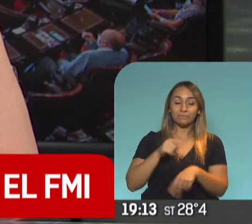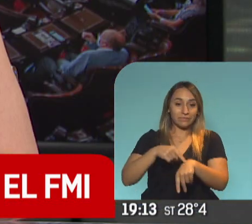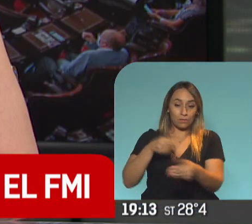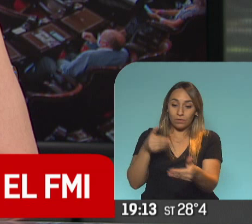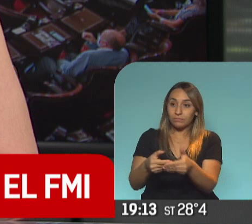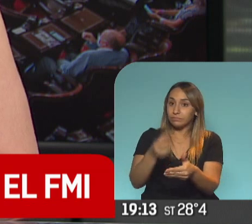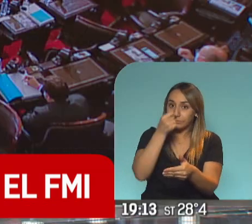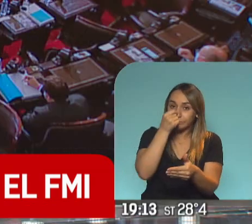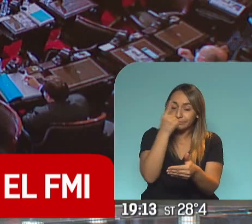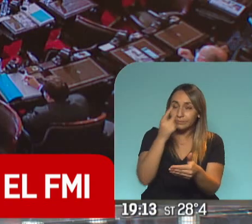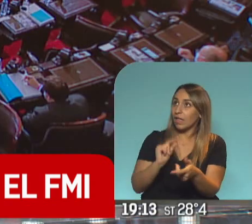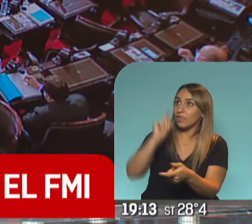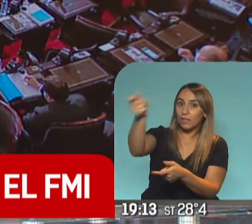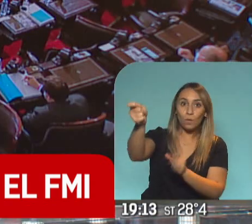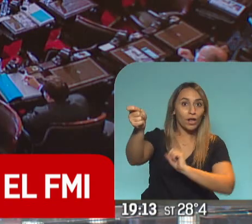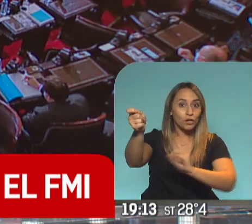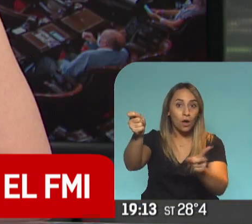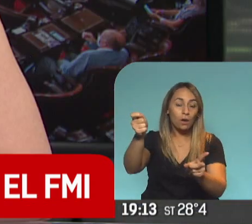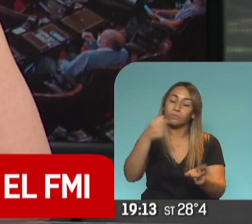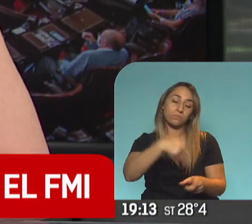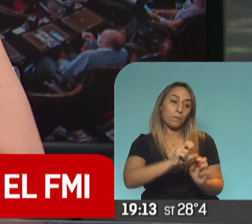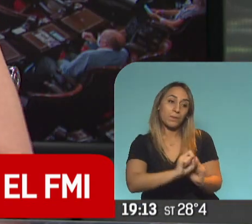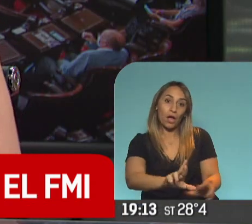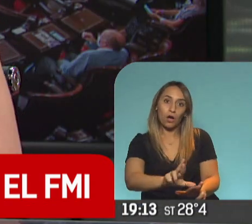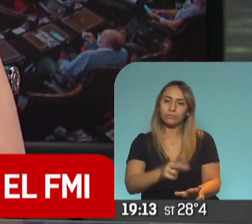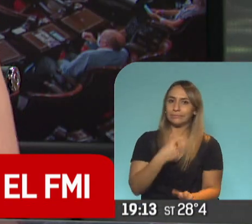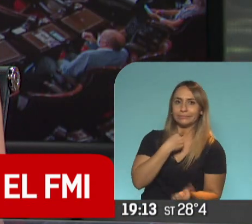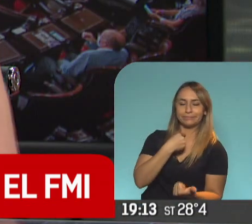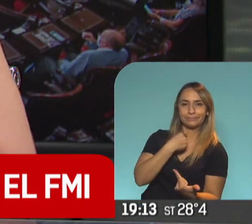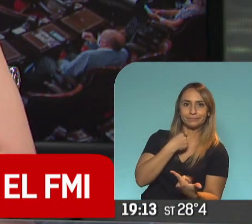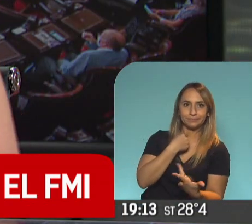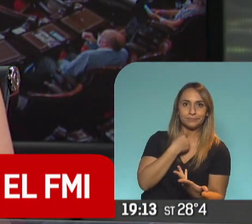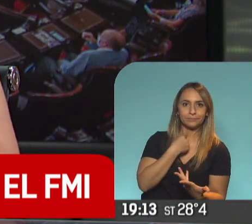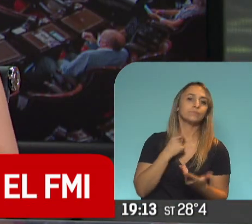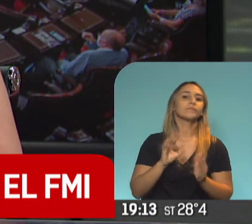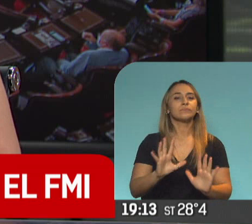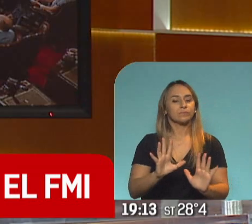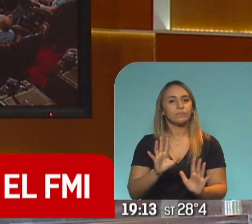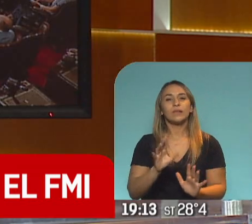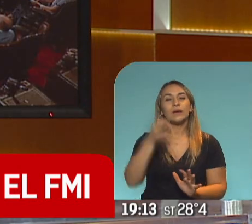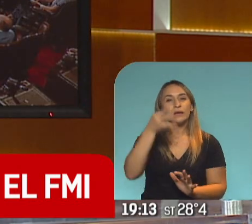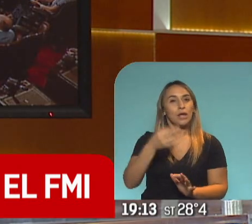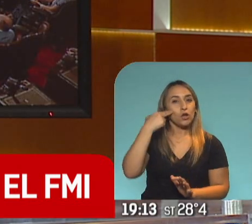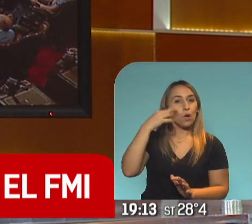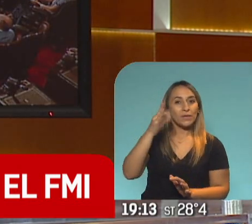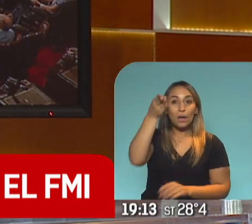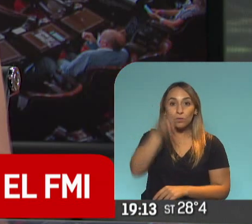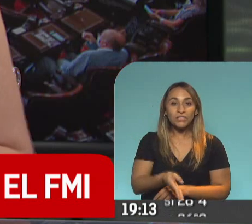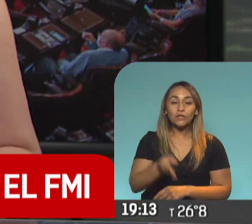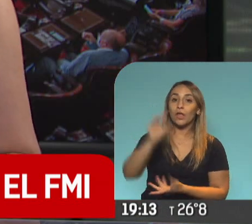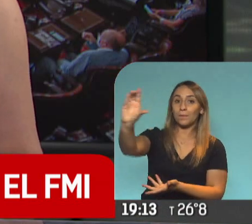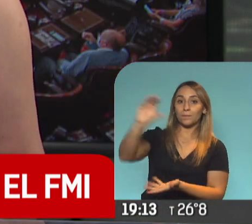va a ir peor de lo que te está yendo. Tal cual. Es muy interesante porque básicamente el 90% del crédito se